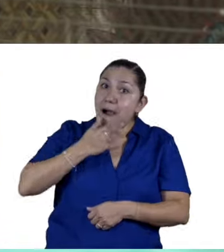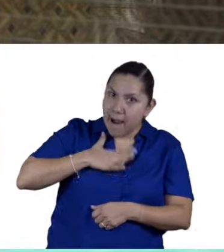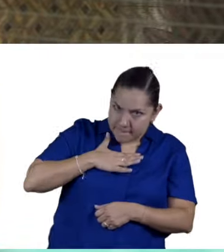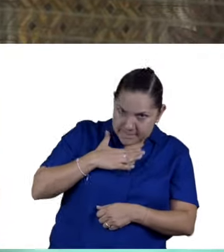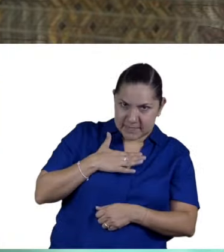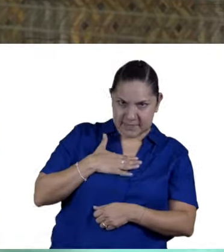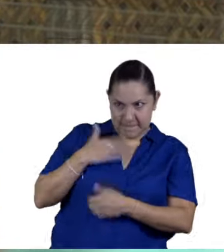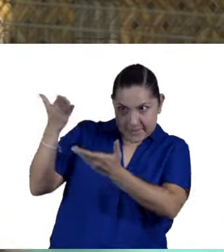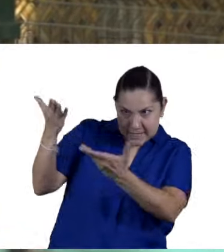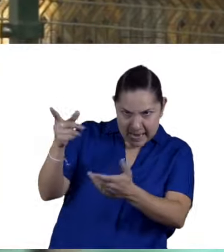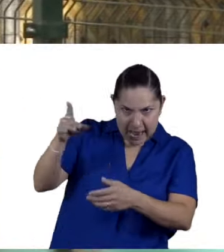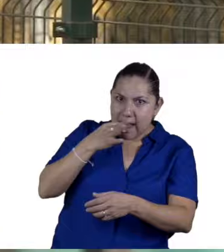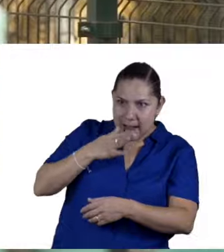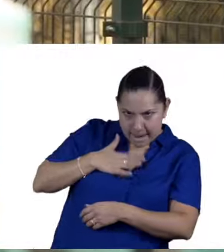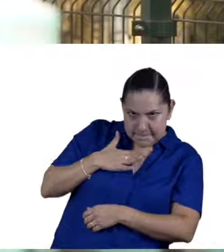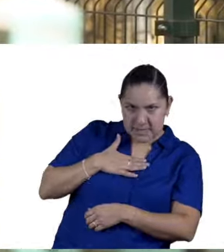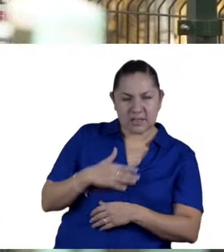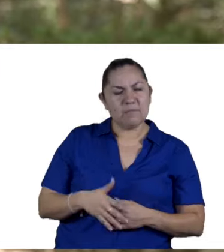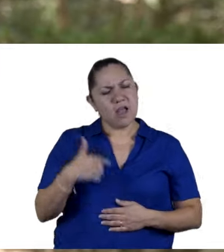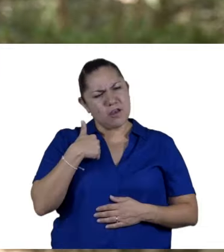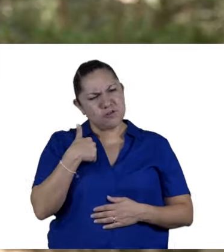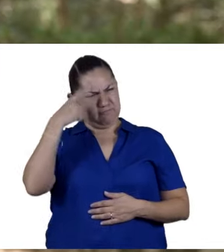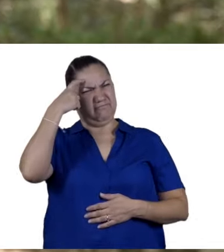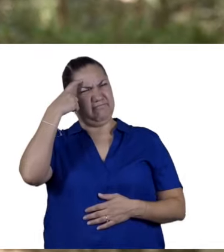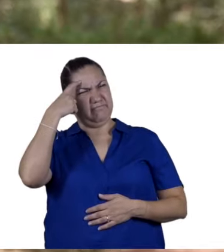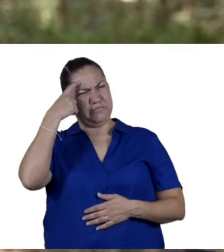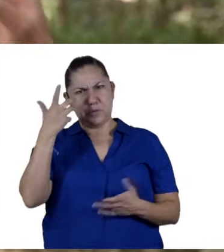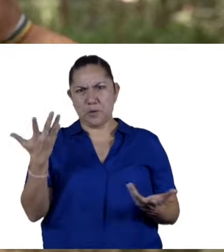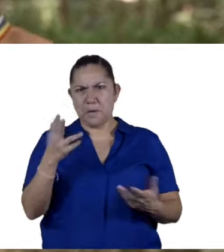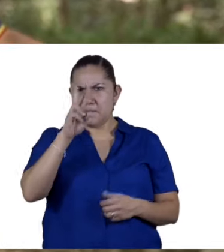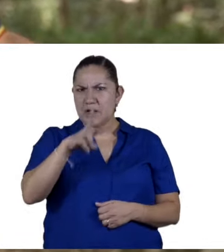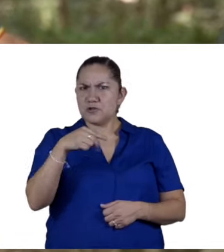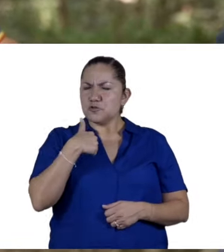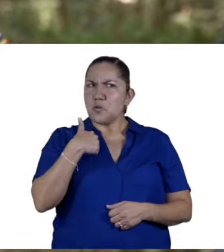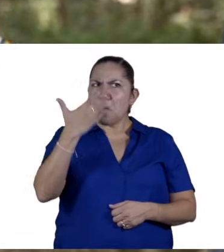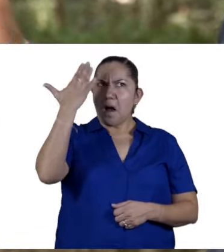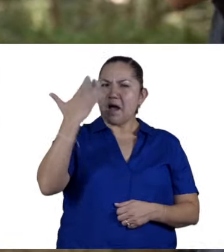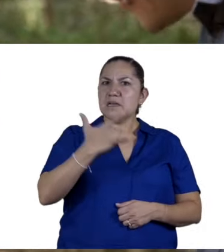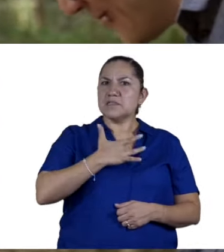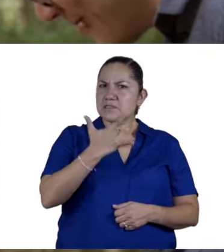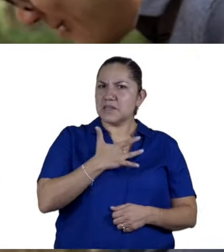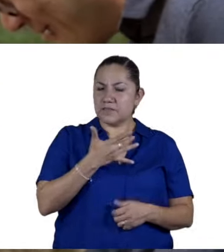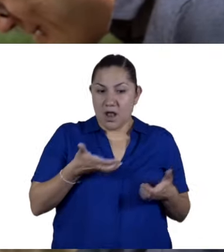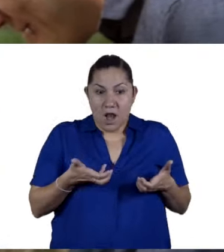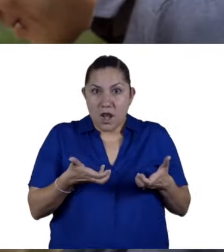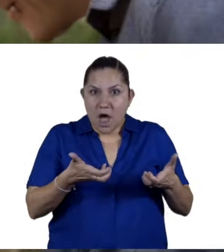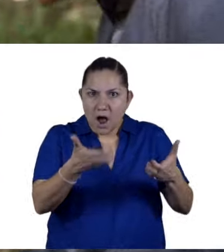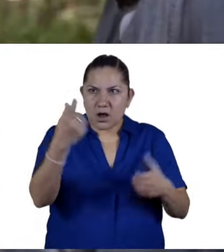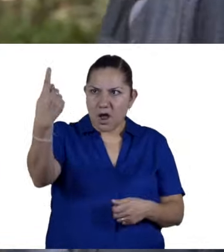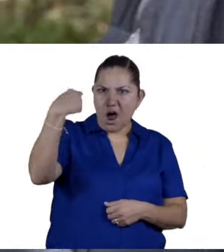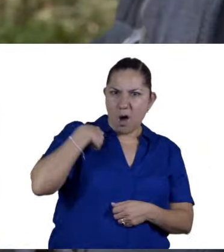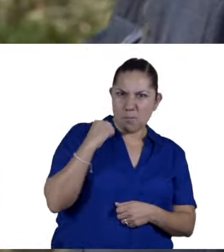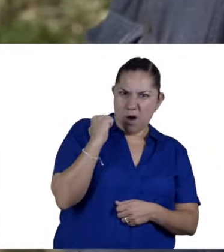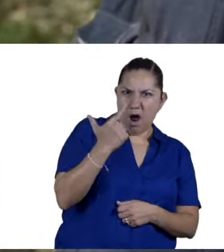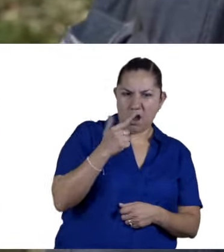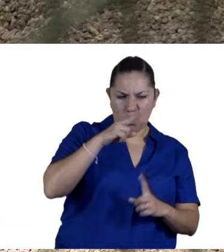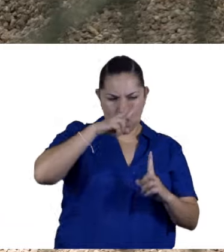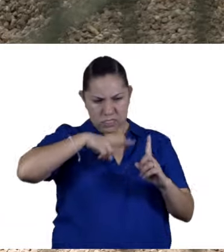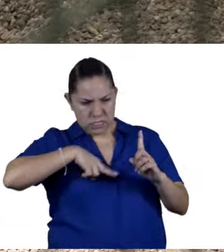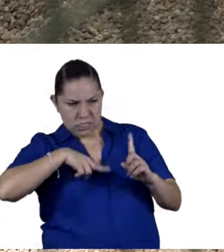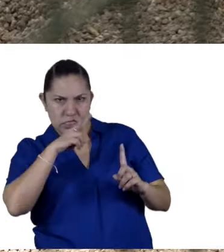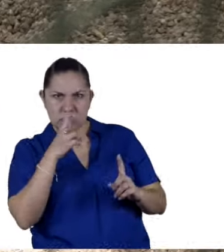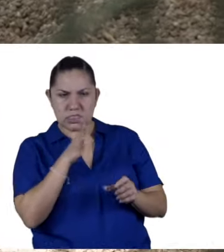yo así de... En ese momento me cayó el mente de que hace mucho que no sufro acoso en la calle. Que es